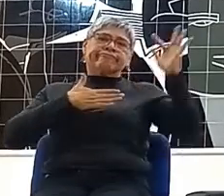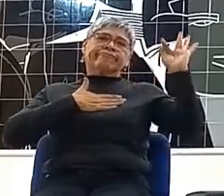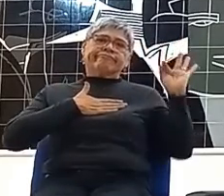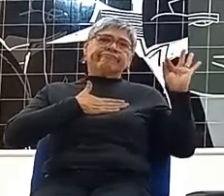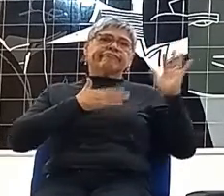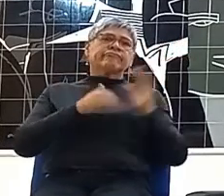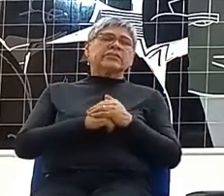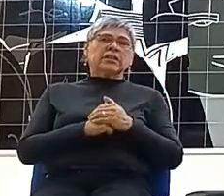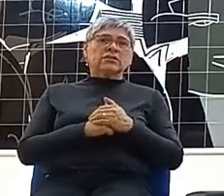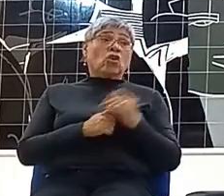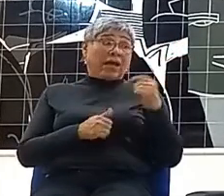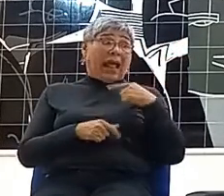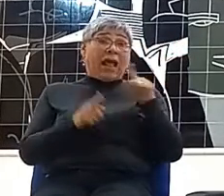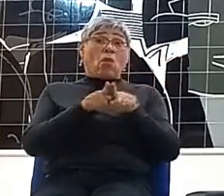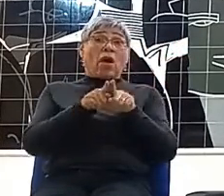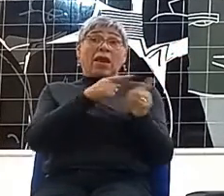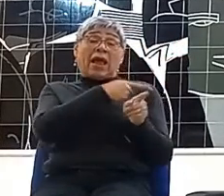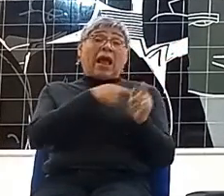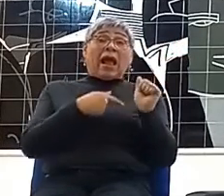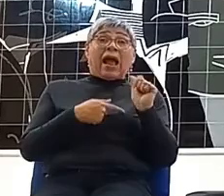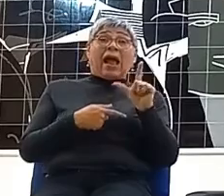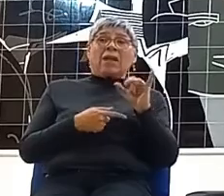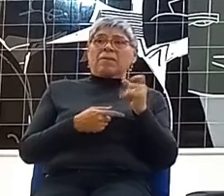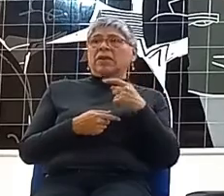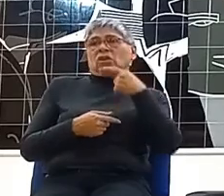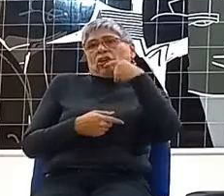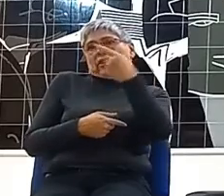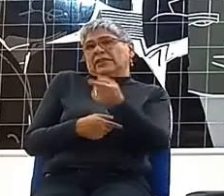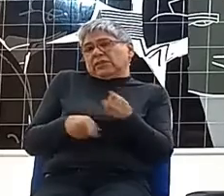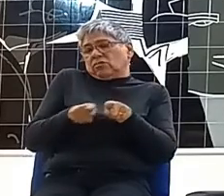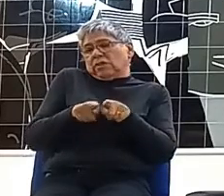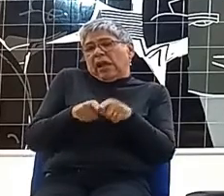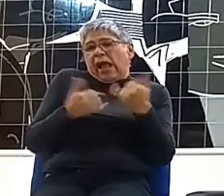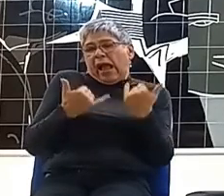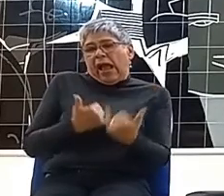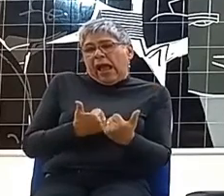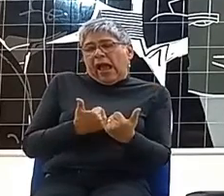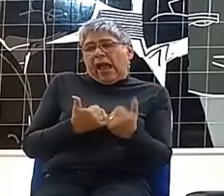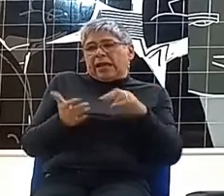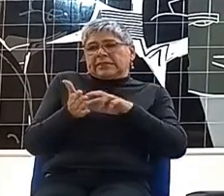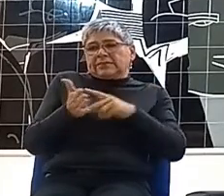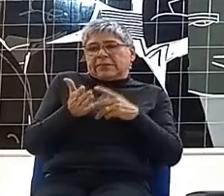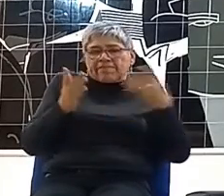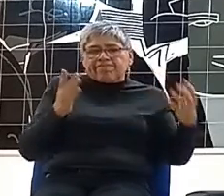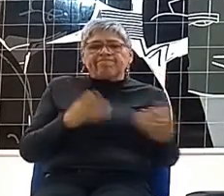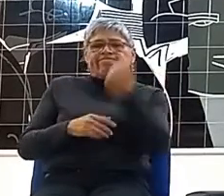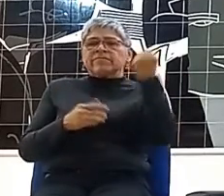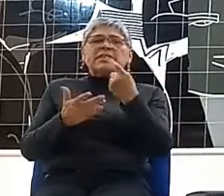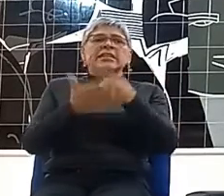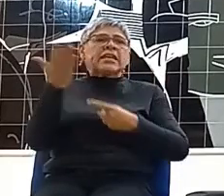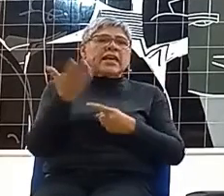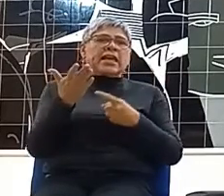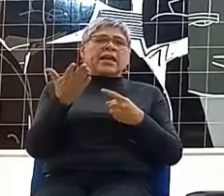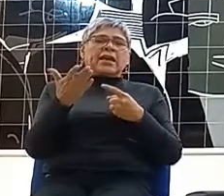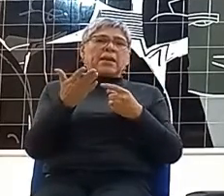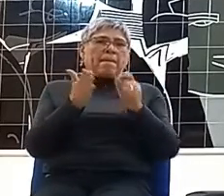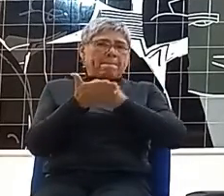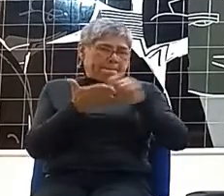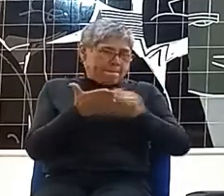y como lo dice Alberto, pues ahí hay un trabajo que habría que rescatar y repensar, como